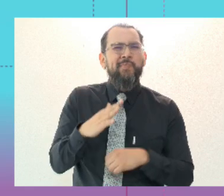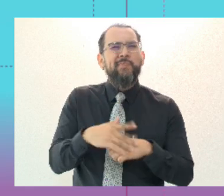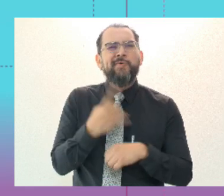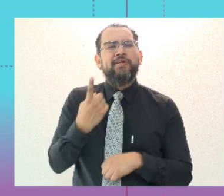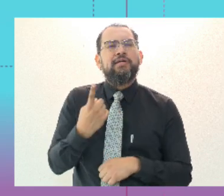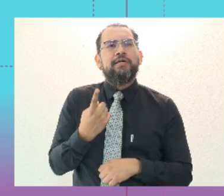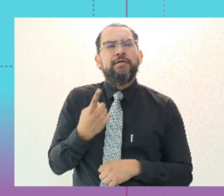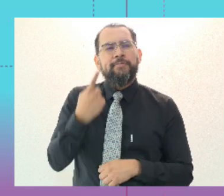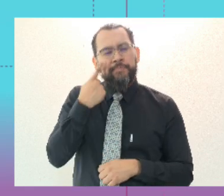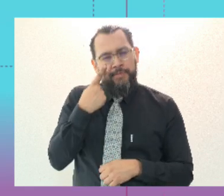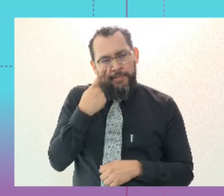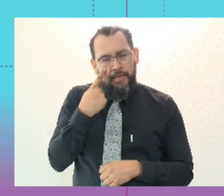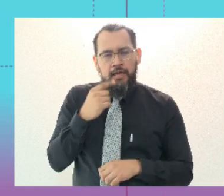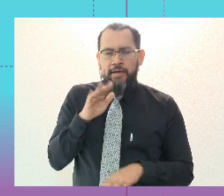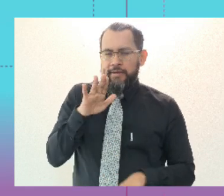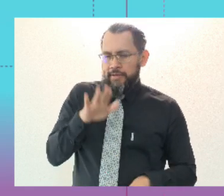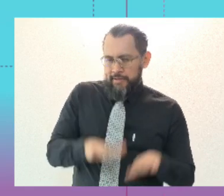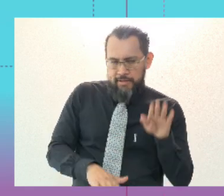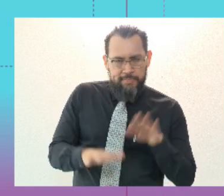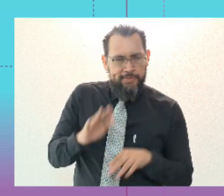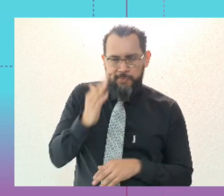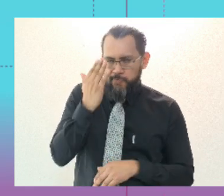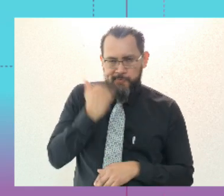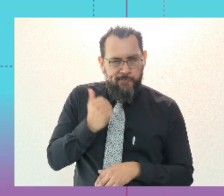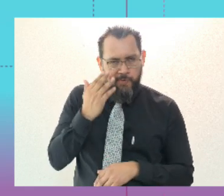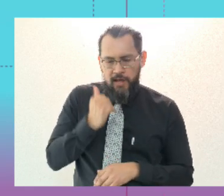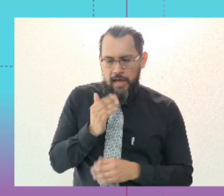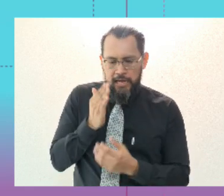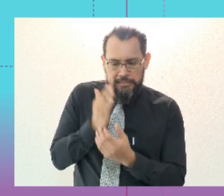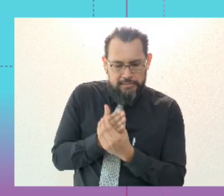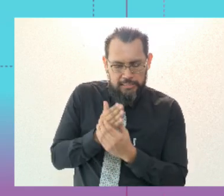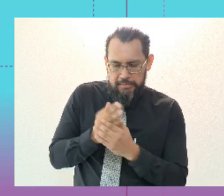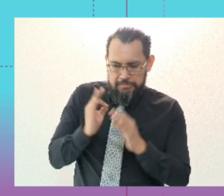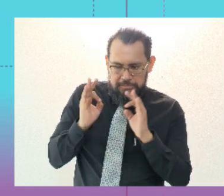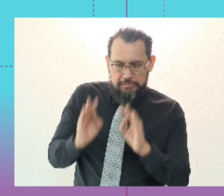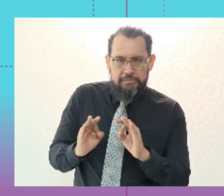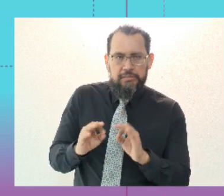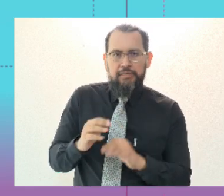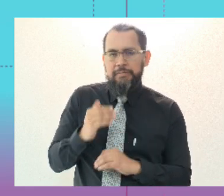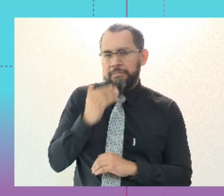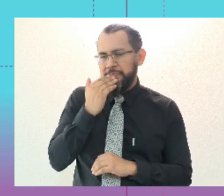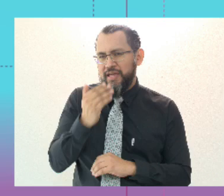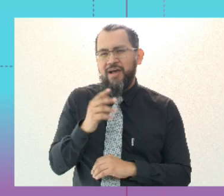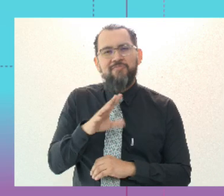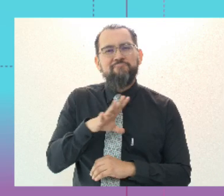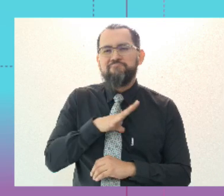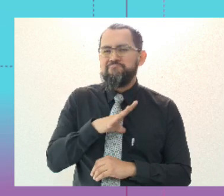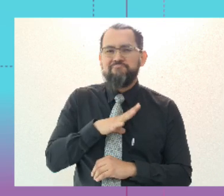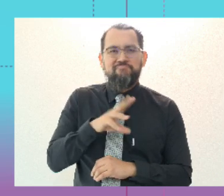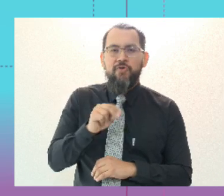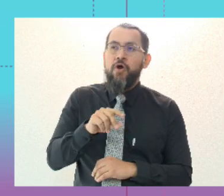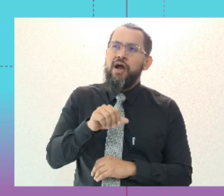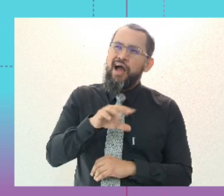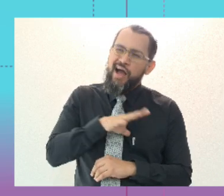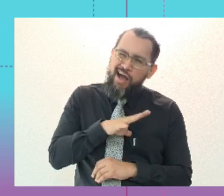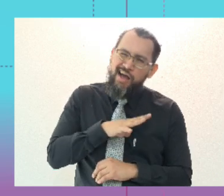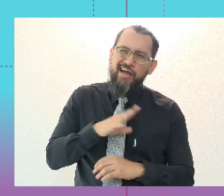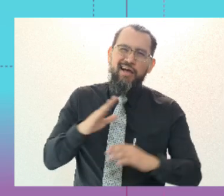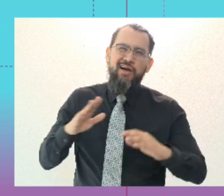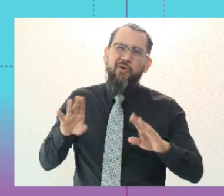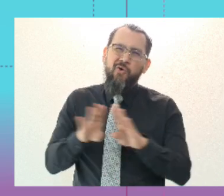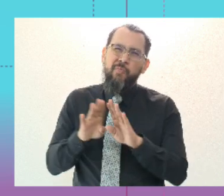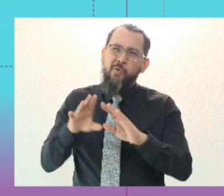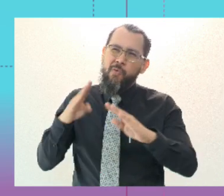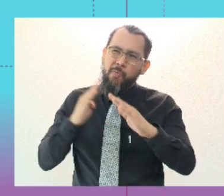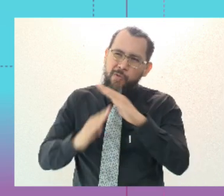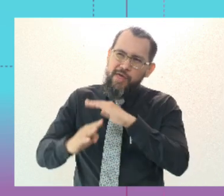nosotros no tenemos archivos como tal, no tenemos archivos bien integrados, tenemos bodegas de documentos en donde muchas